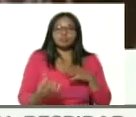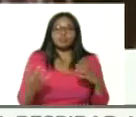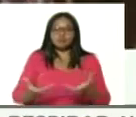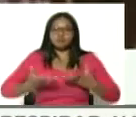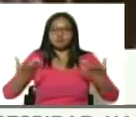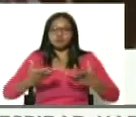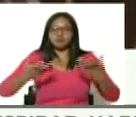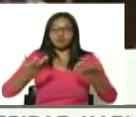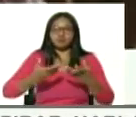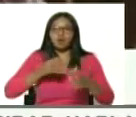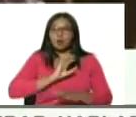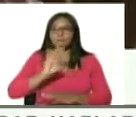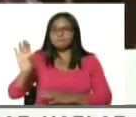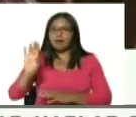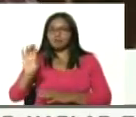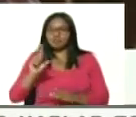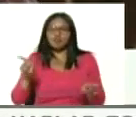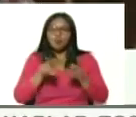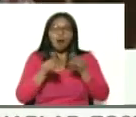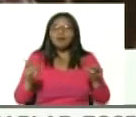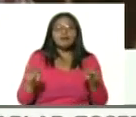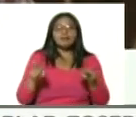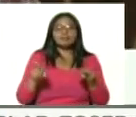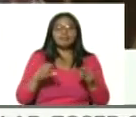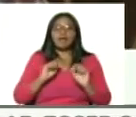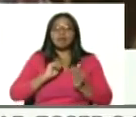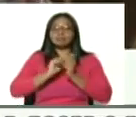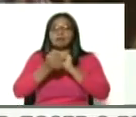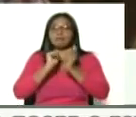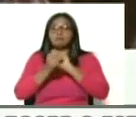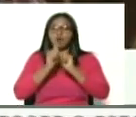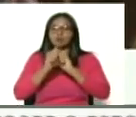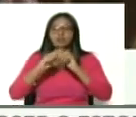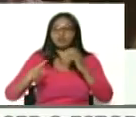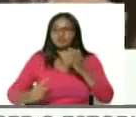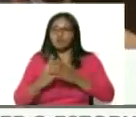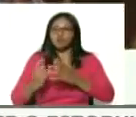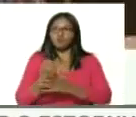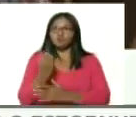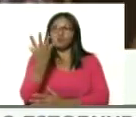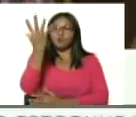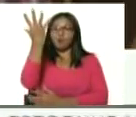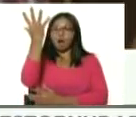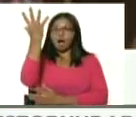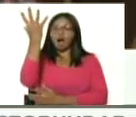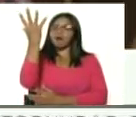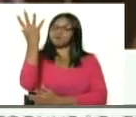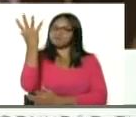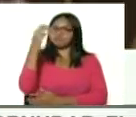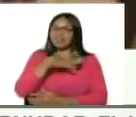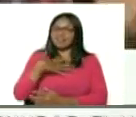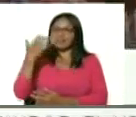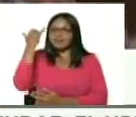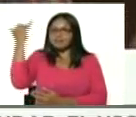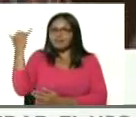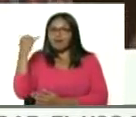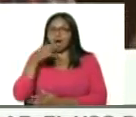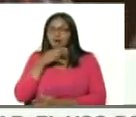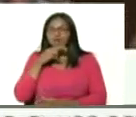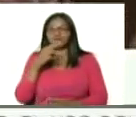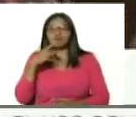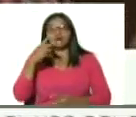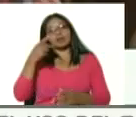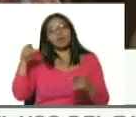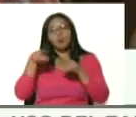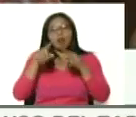Juegos Nacionales o en los distintos eventos deportivos, que el fuego que salga de Carabobo recorra todas las comunas del país y